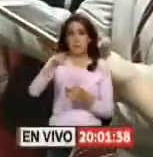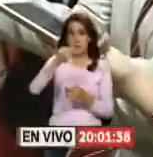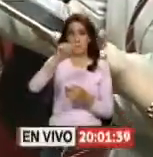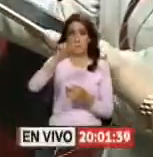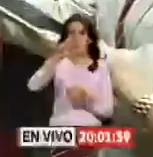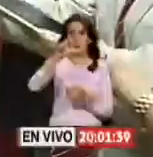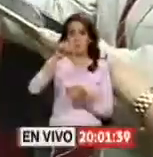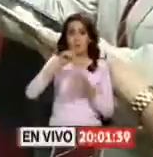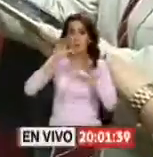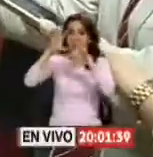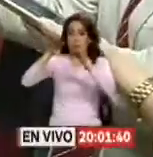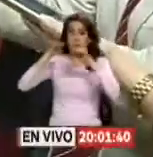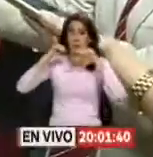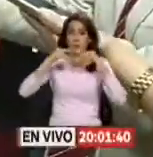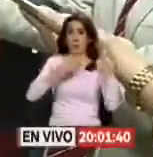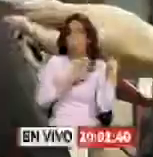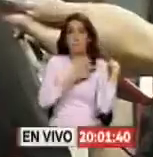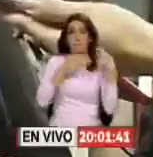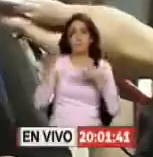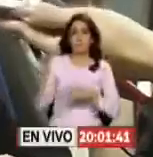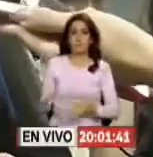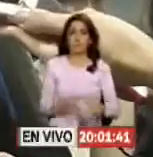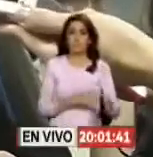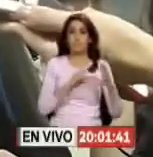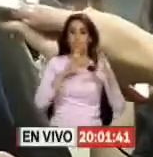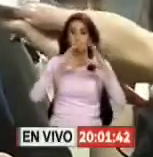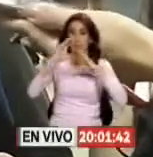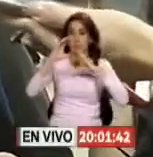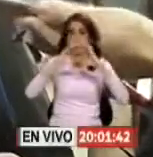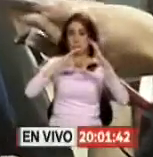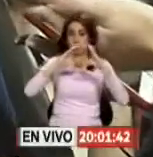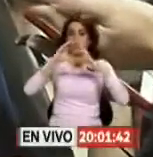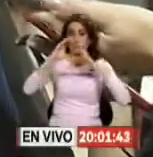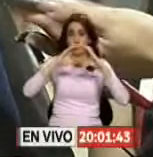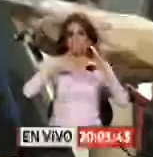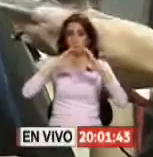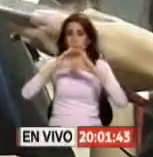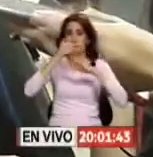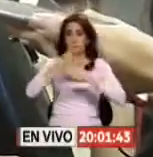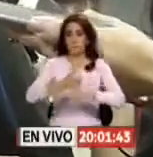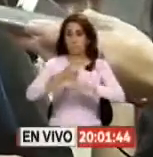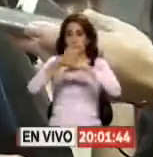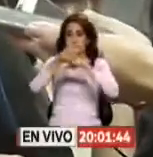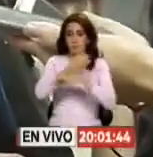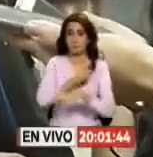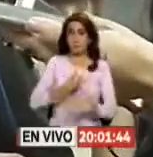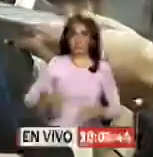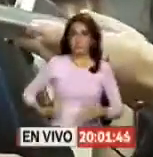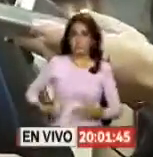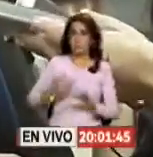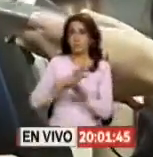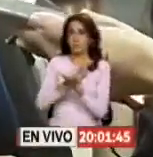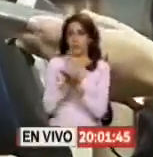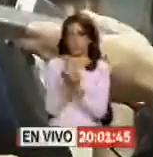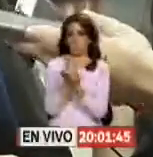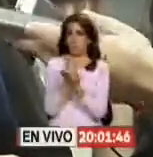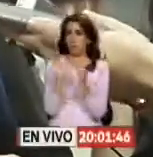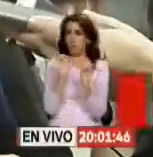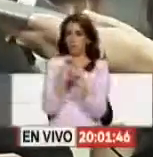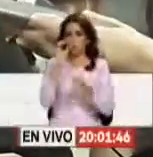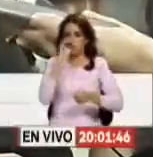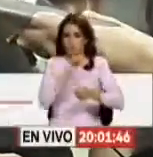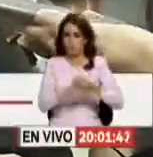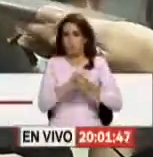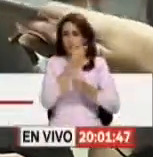como encargada de la Secretaría de la Política. Las conversaciones entre el Ejecutivo y la Asamblea Nacional no son secretas,